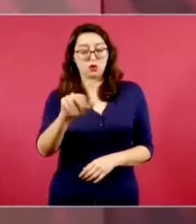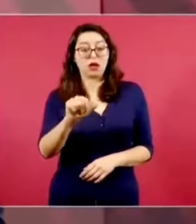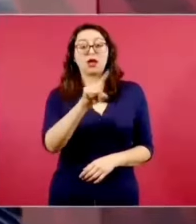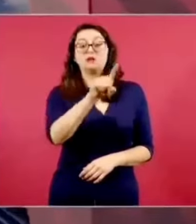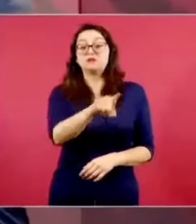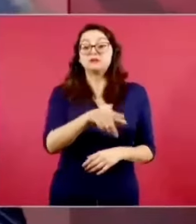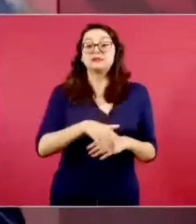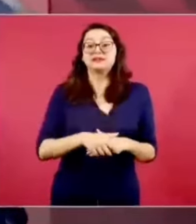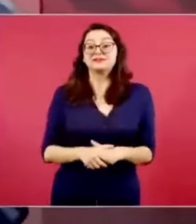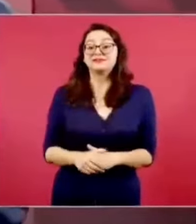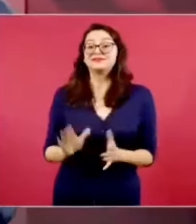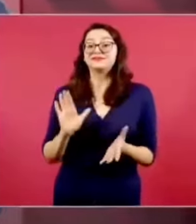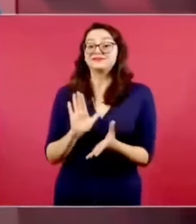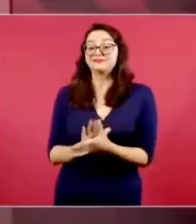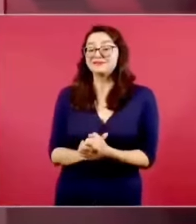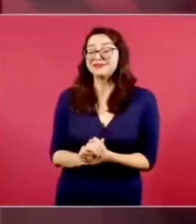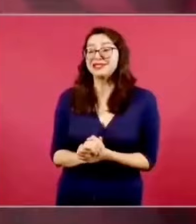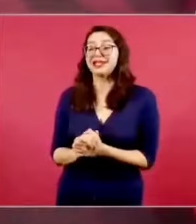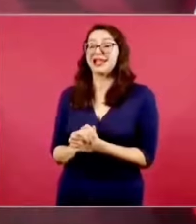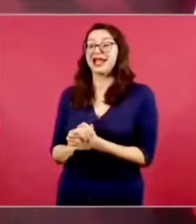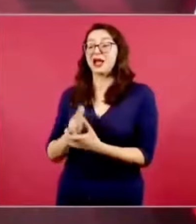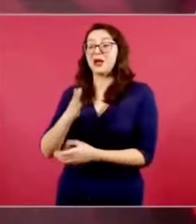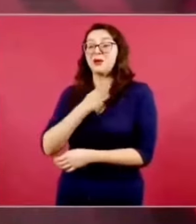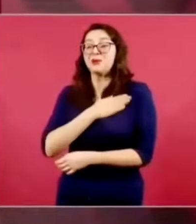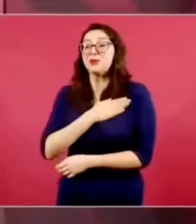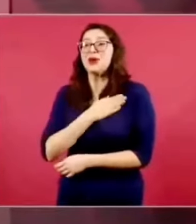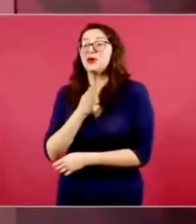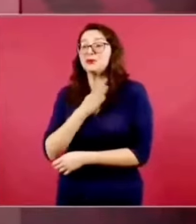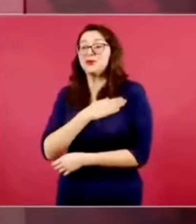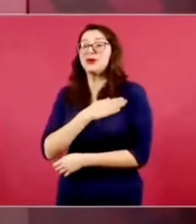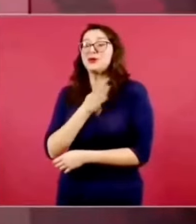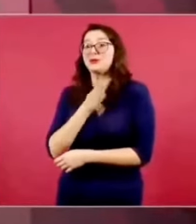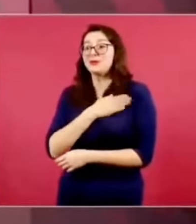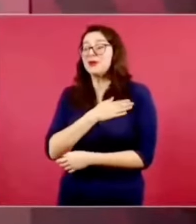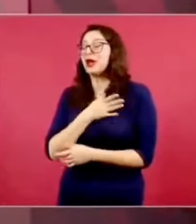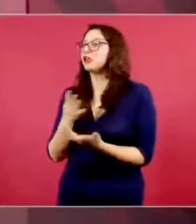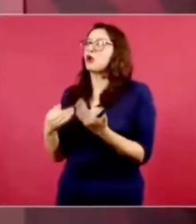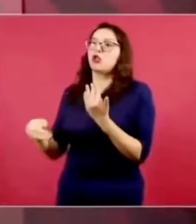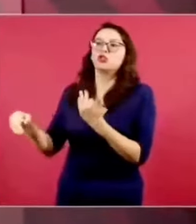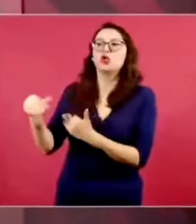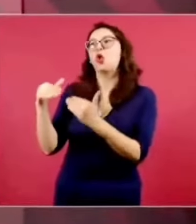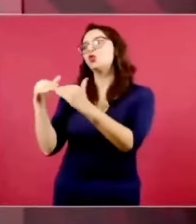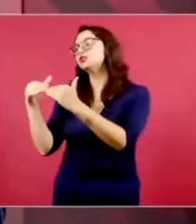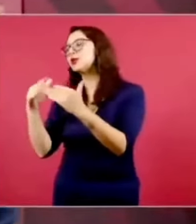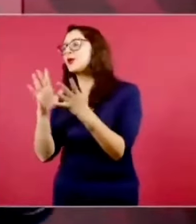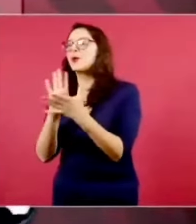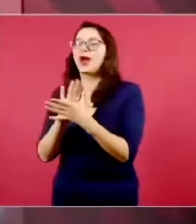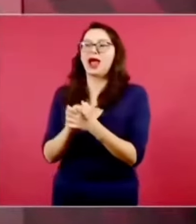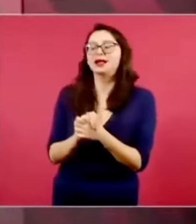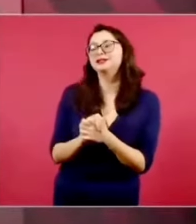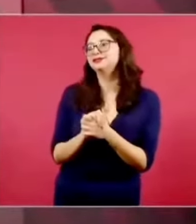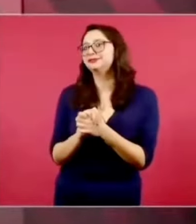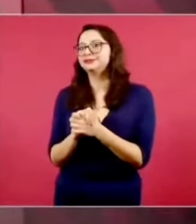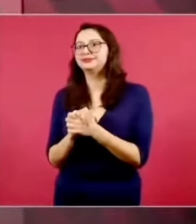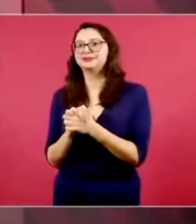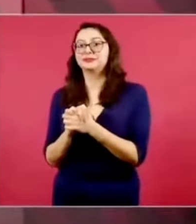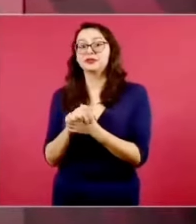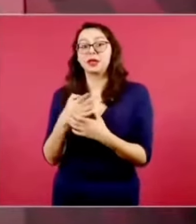el orador el domingo Claro porque le grabaron una llamada con su